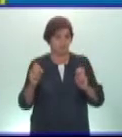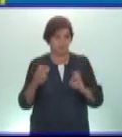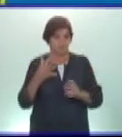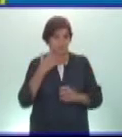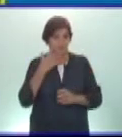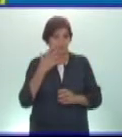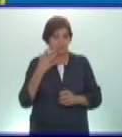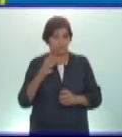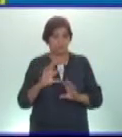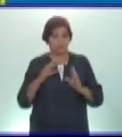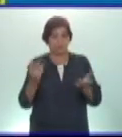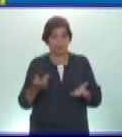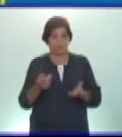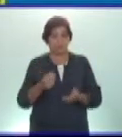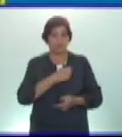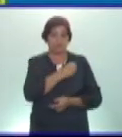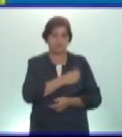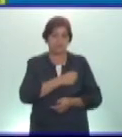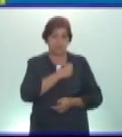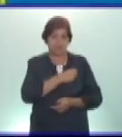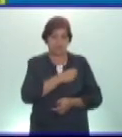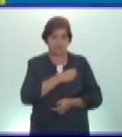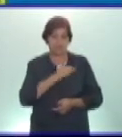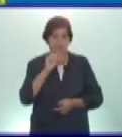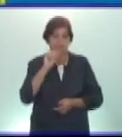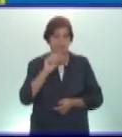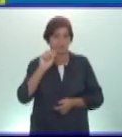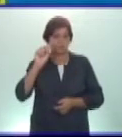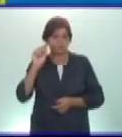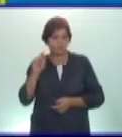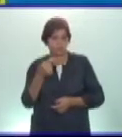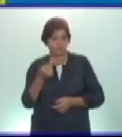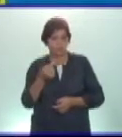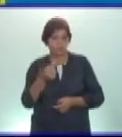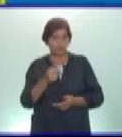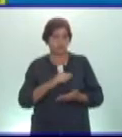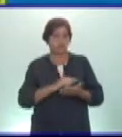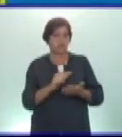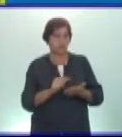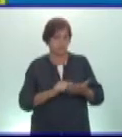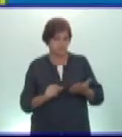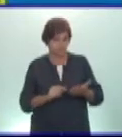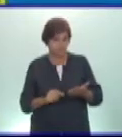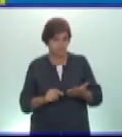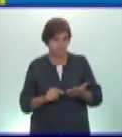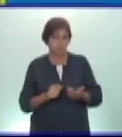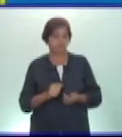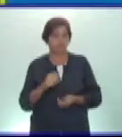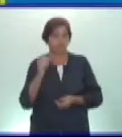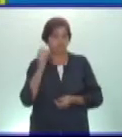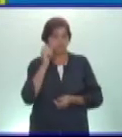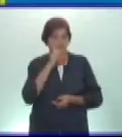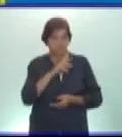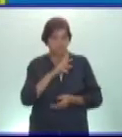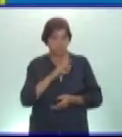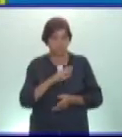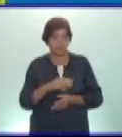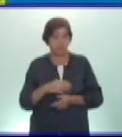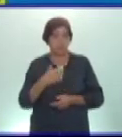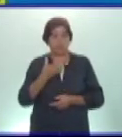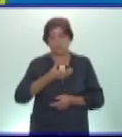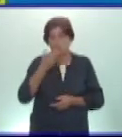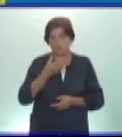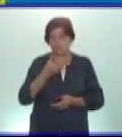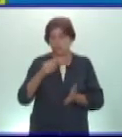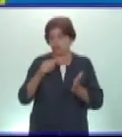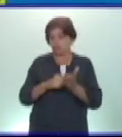punto y la coma. Tan es así que el escritor determinó terminar ese cuento no con un punto y final,